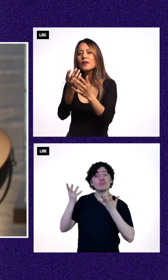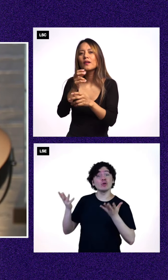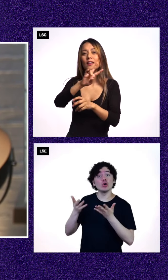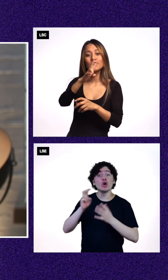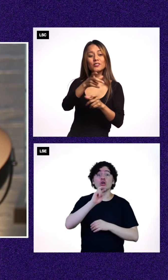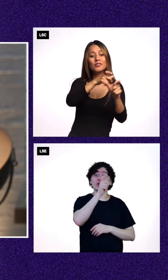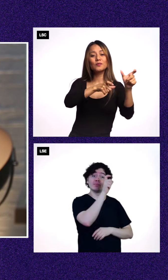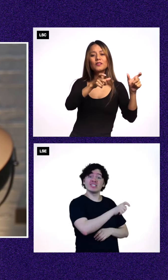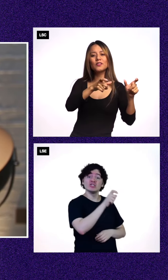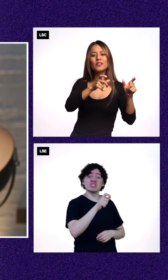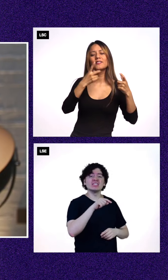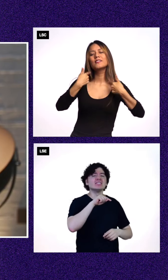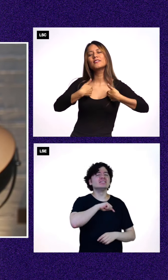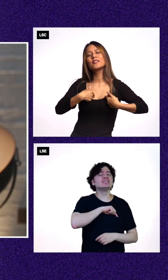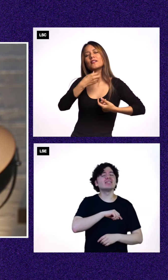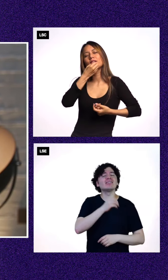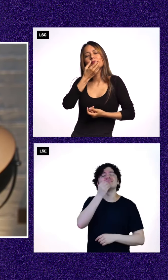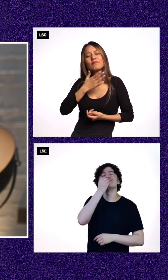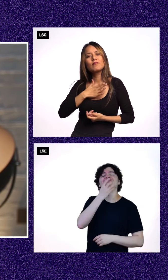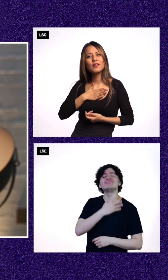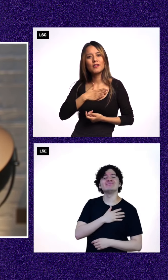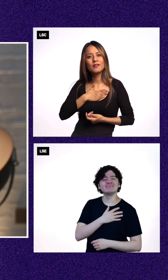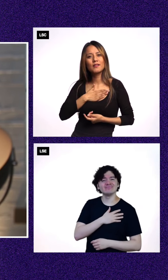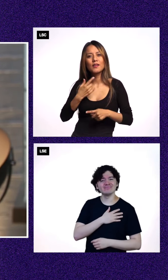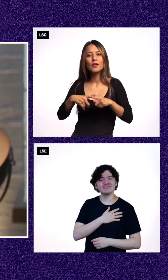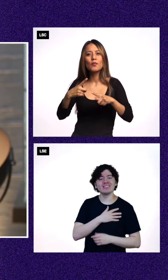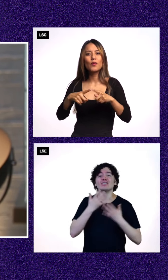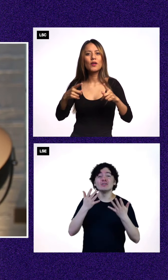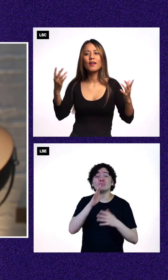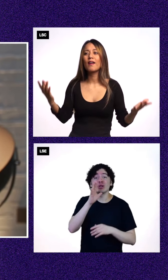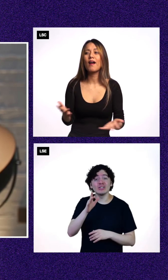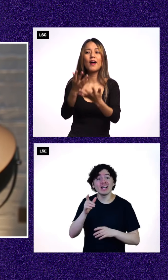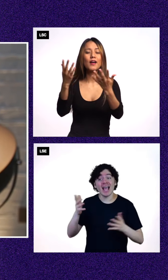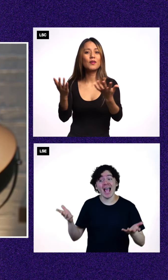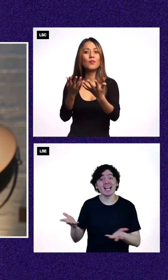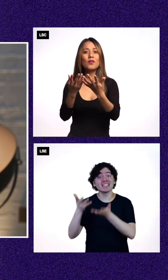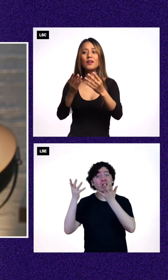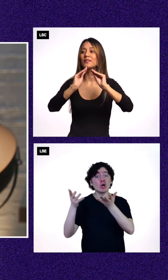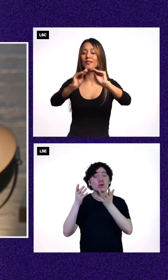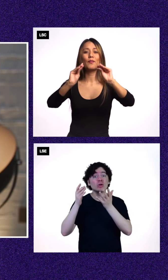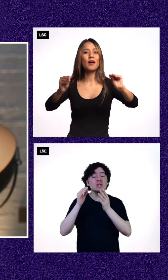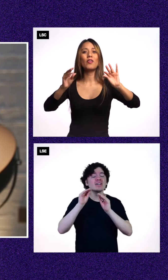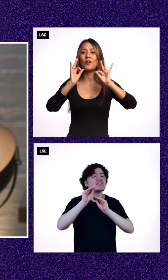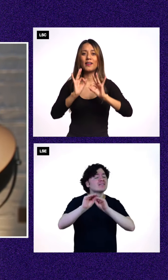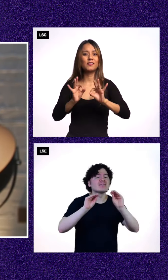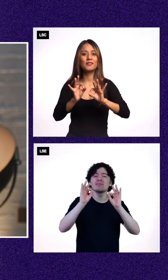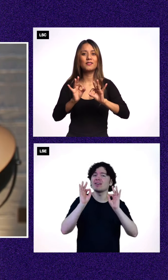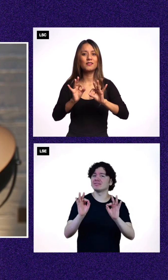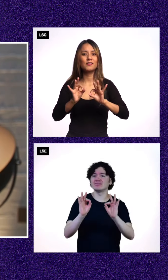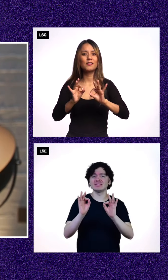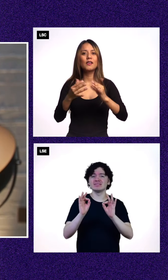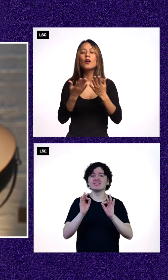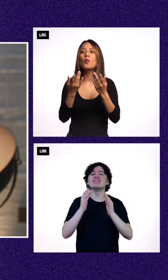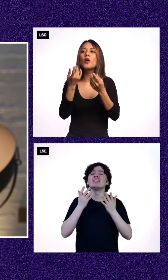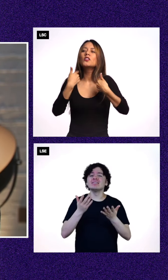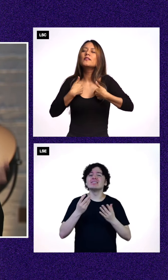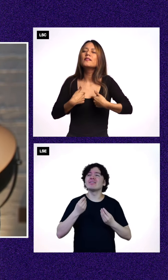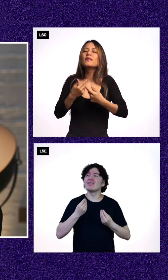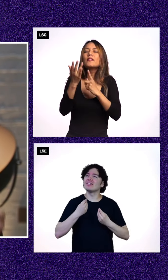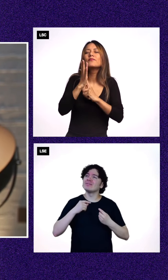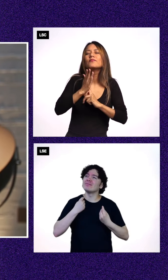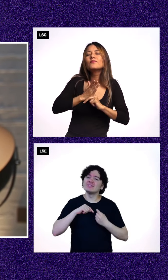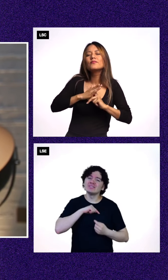todo va a estar bien. Dar ánimo es un llamado a estar junto a alguien, es ser refrescado y abrazado, es